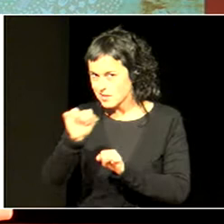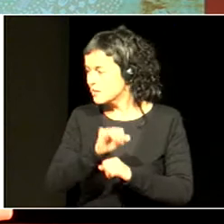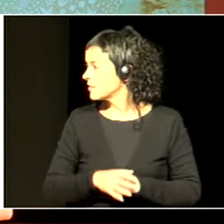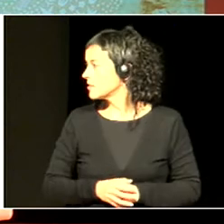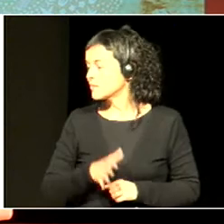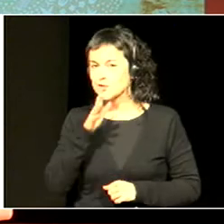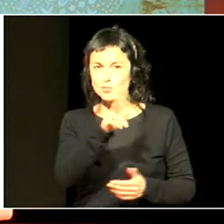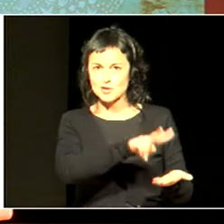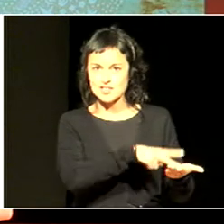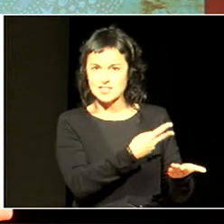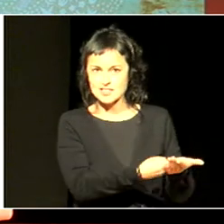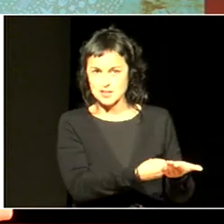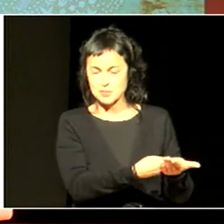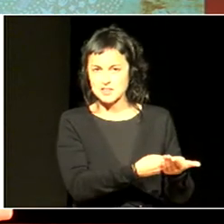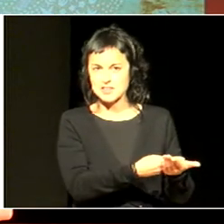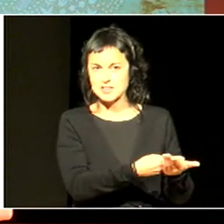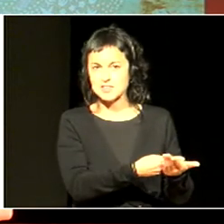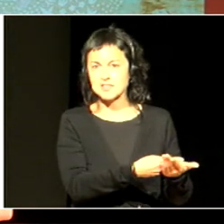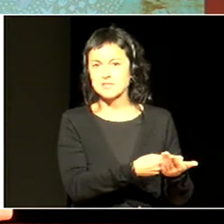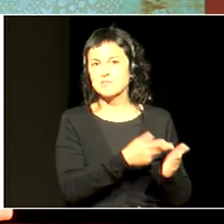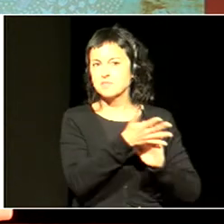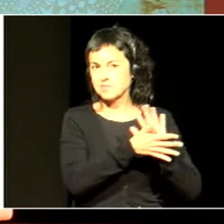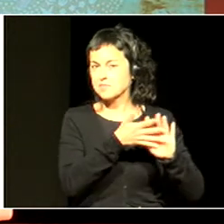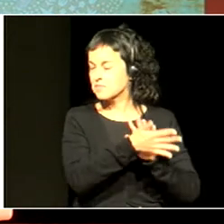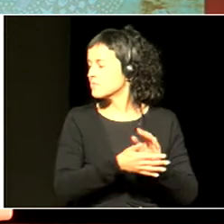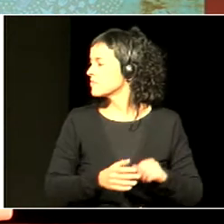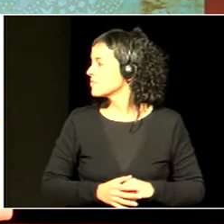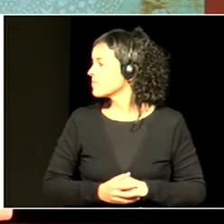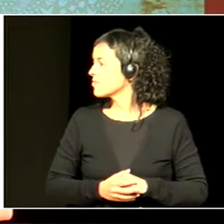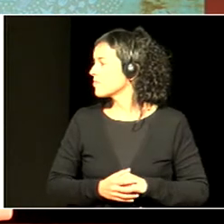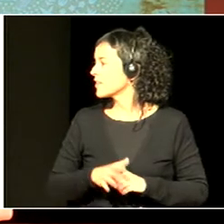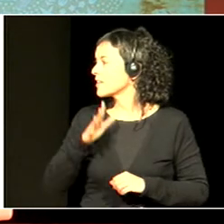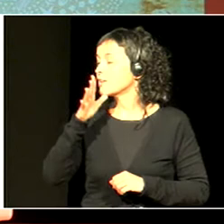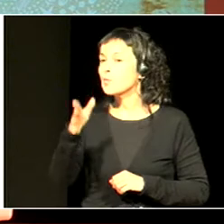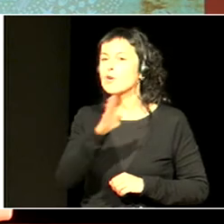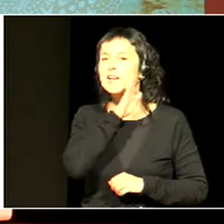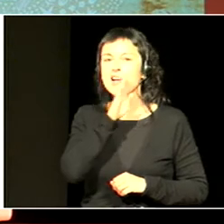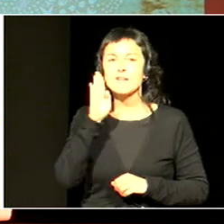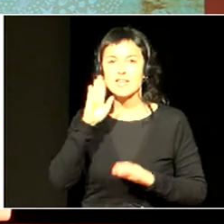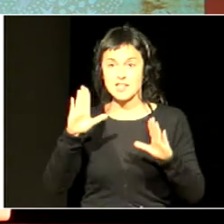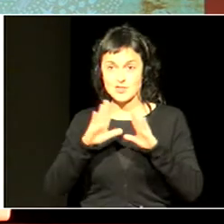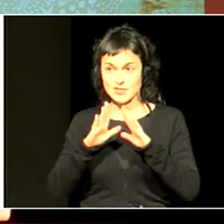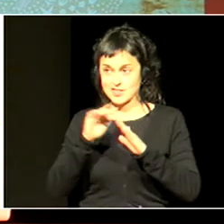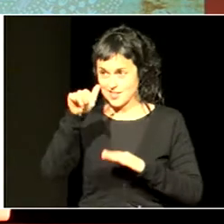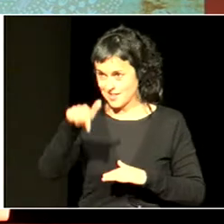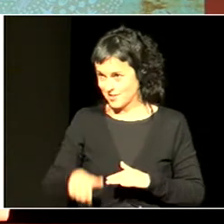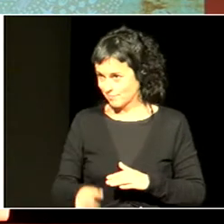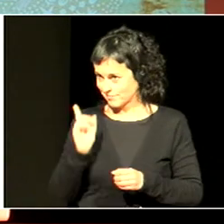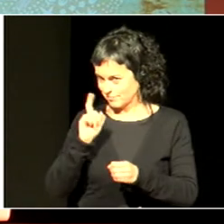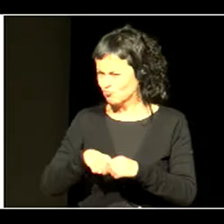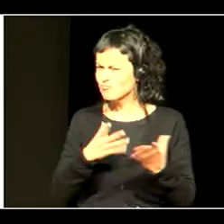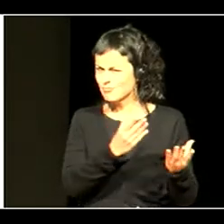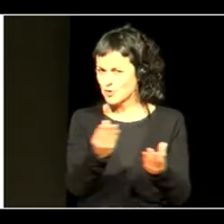por ellas, las traductoras y las intérpretes, y por las madres feministas que estamos aquí, muchas.